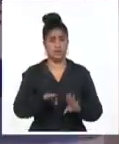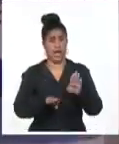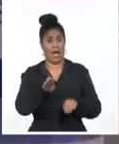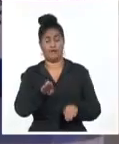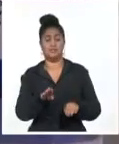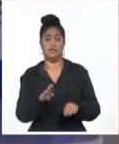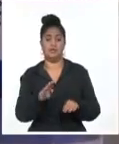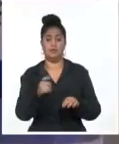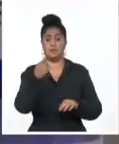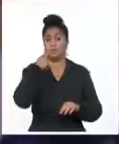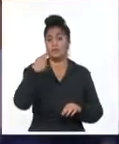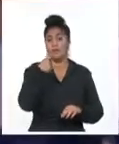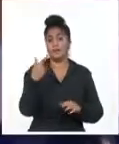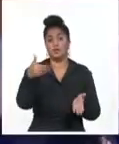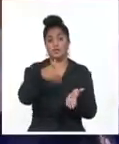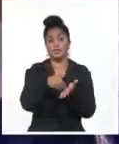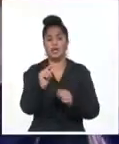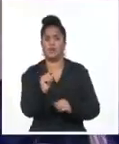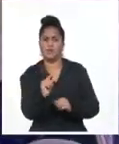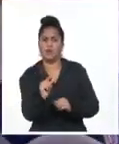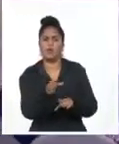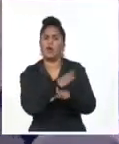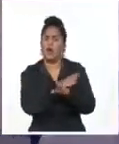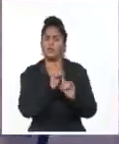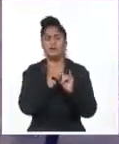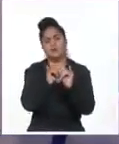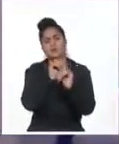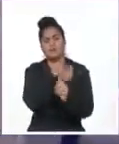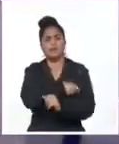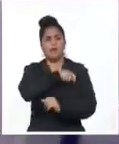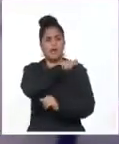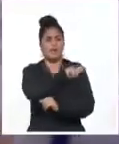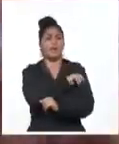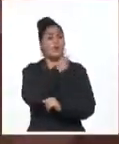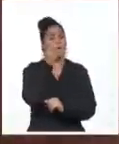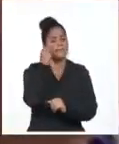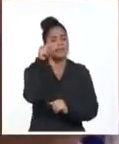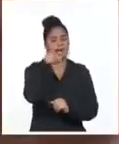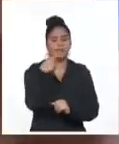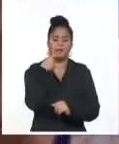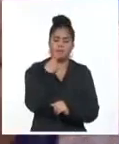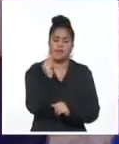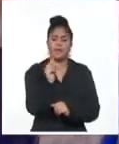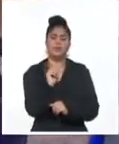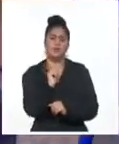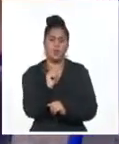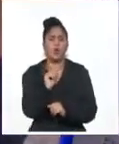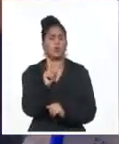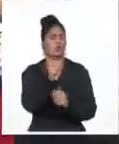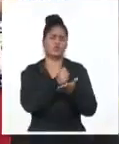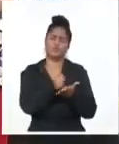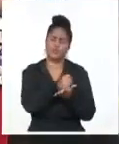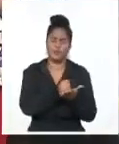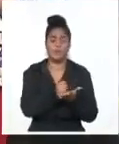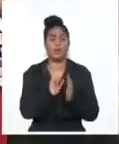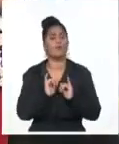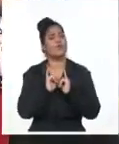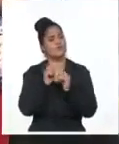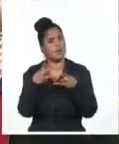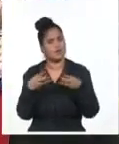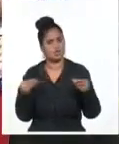comunicarlo, transparentarlo, si es preciso, ante la presencia de esos factores de la comunidad. Por otra parte, debe